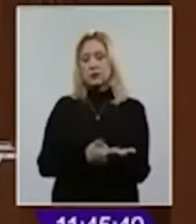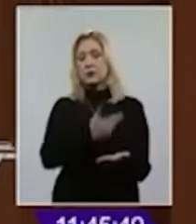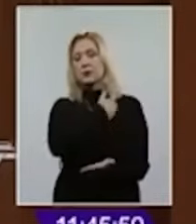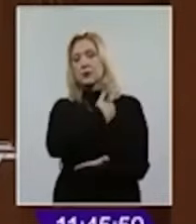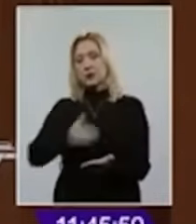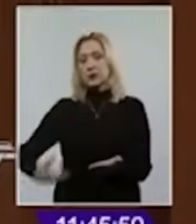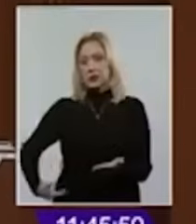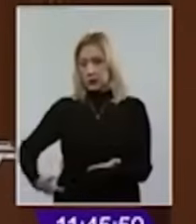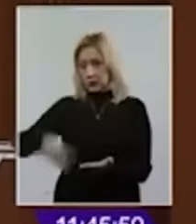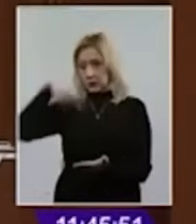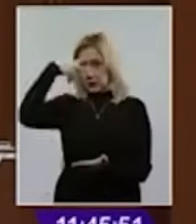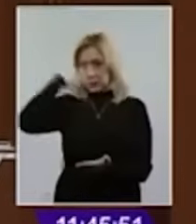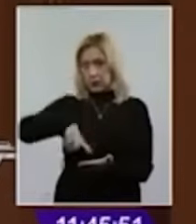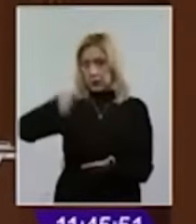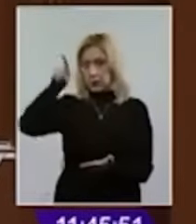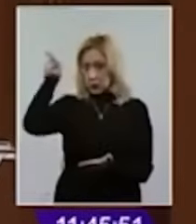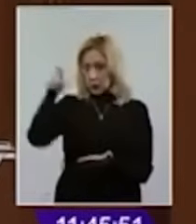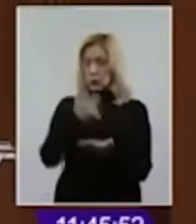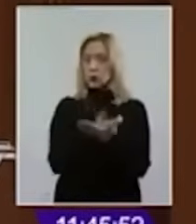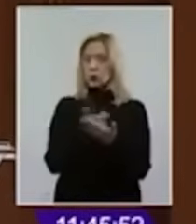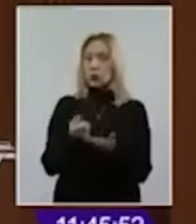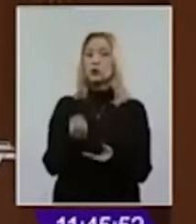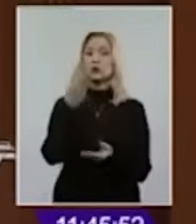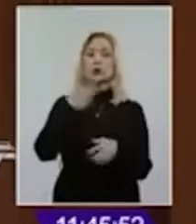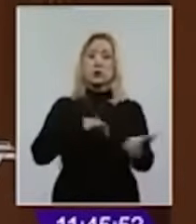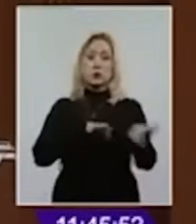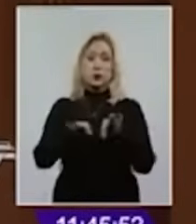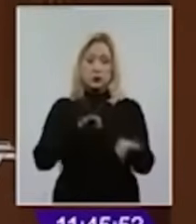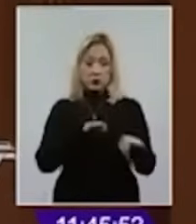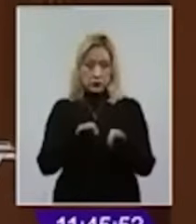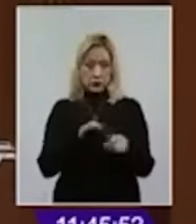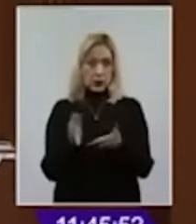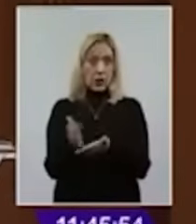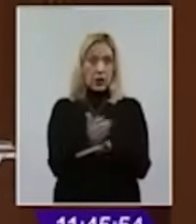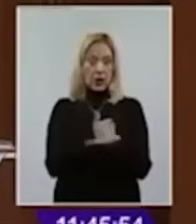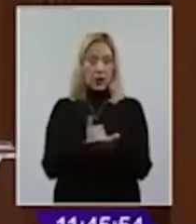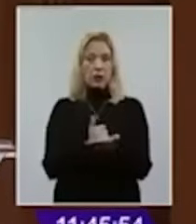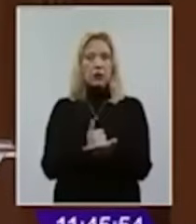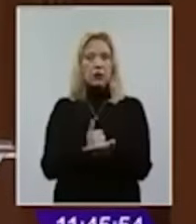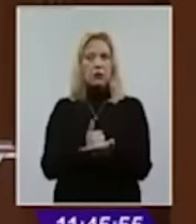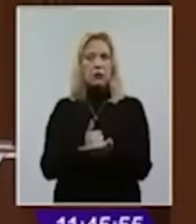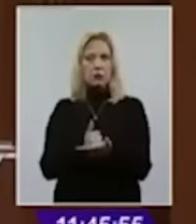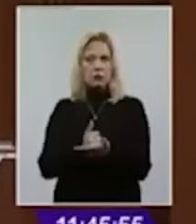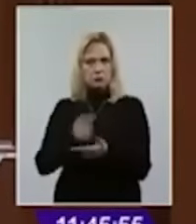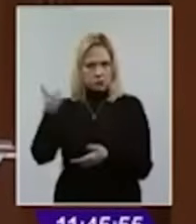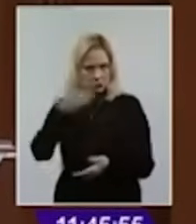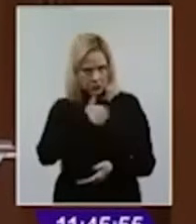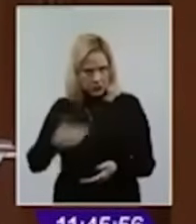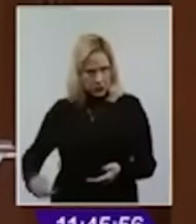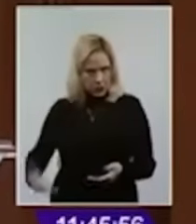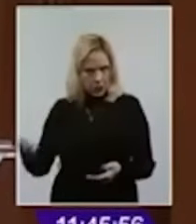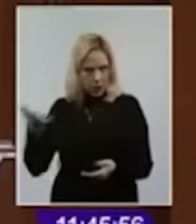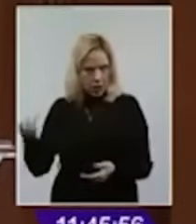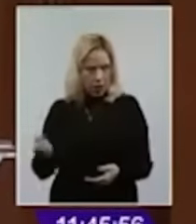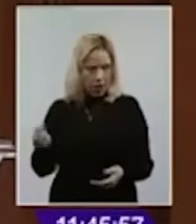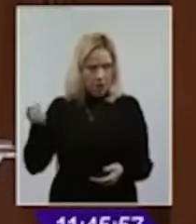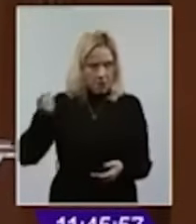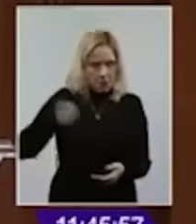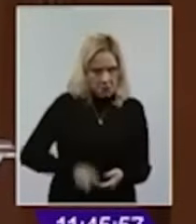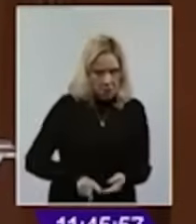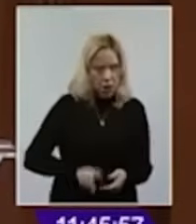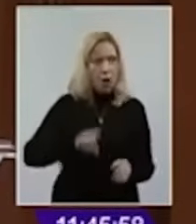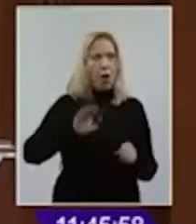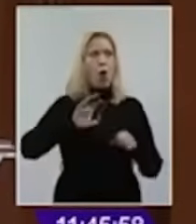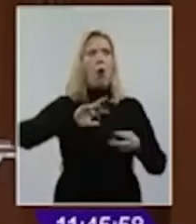República, disposición que no fue impuesta ni por el actual mandatario ni por las mayorías